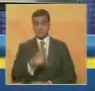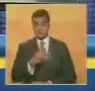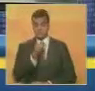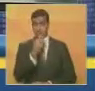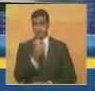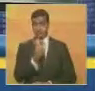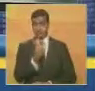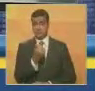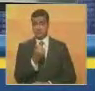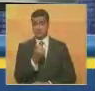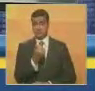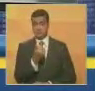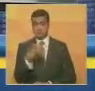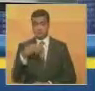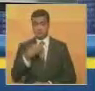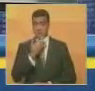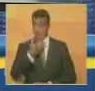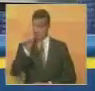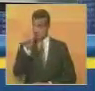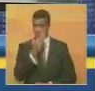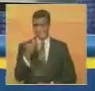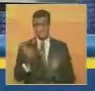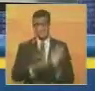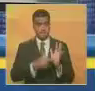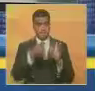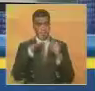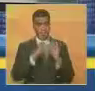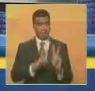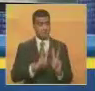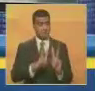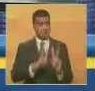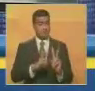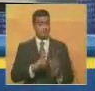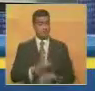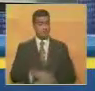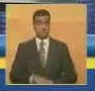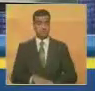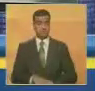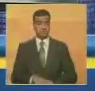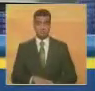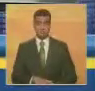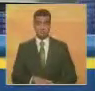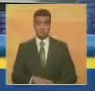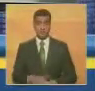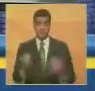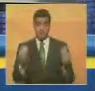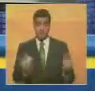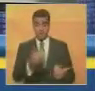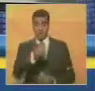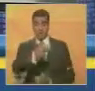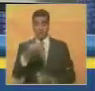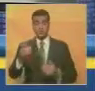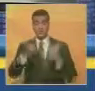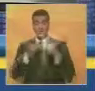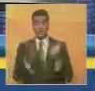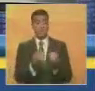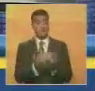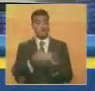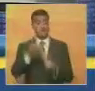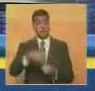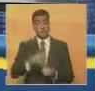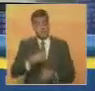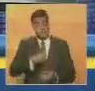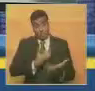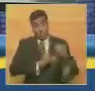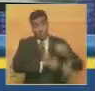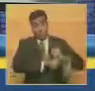bien tiene que ser seguro desde el punto de vista biológico Entonces ahora los ciudadanos del mundo y también aspiro